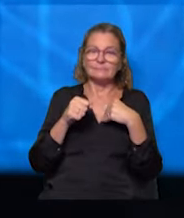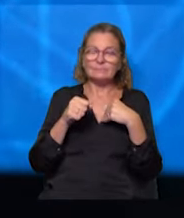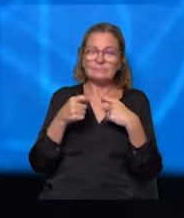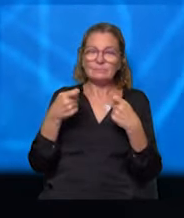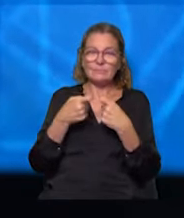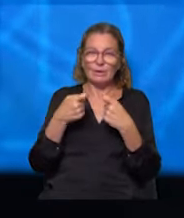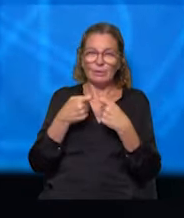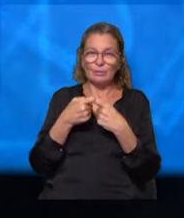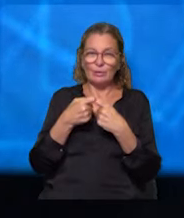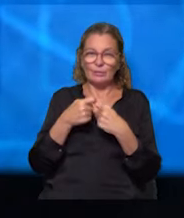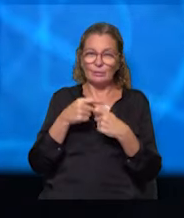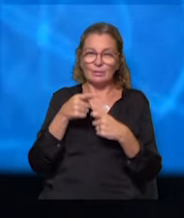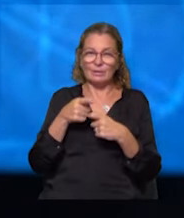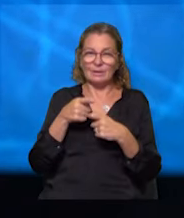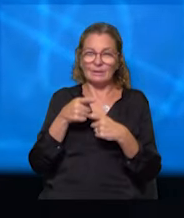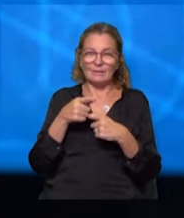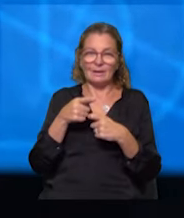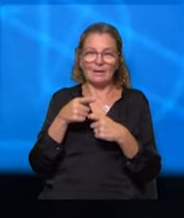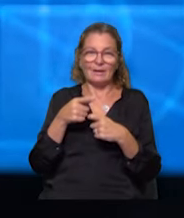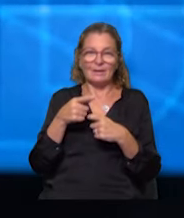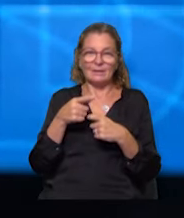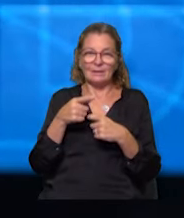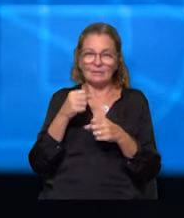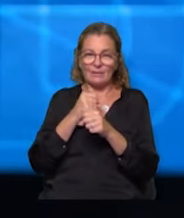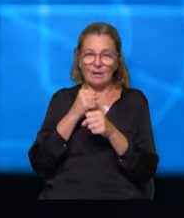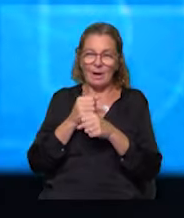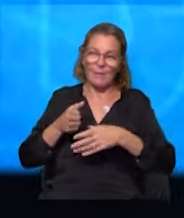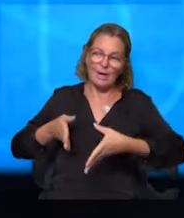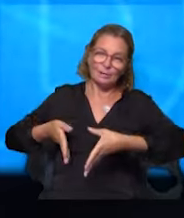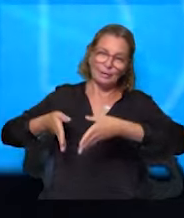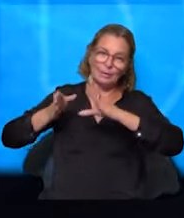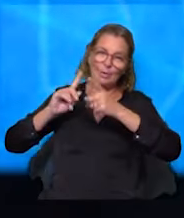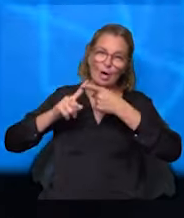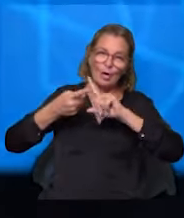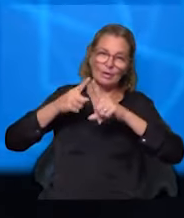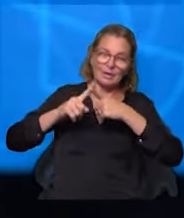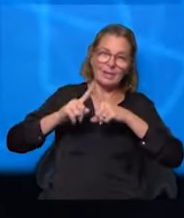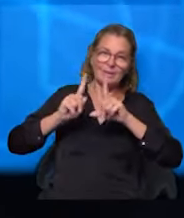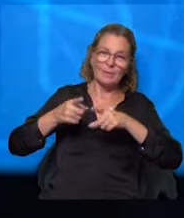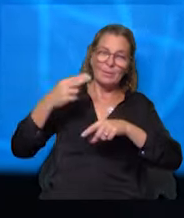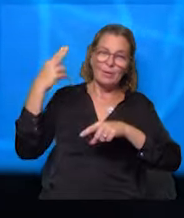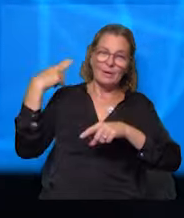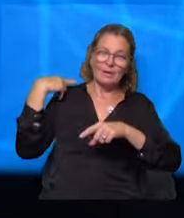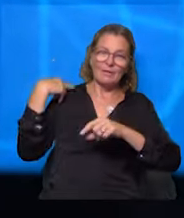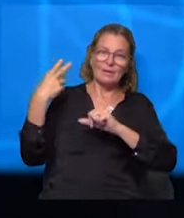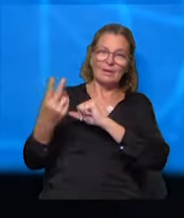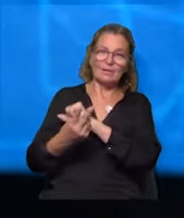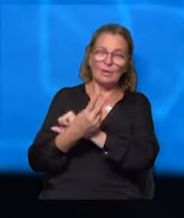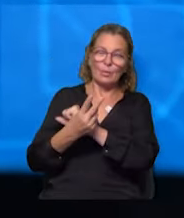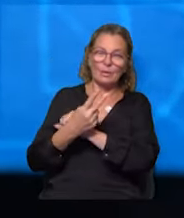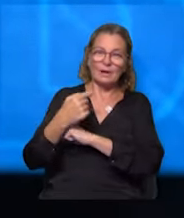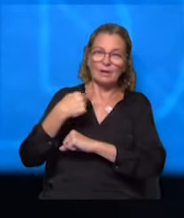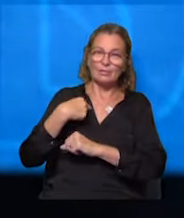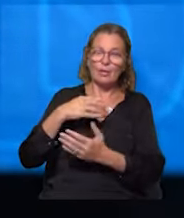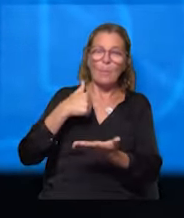asociación para delinquir verdad que operaba desde Torre ejecutiva coordinada por el jefe de la seguridad que